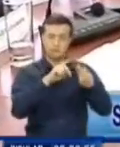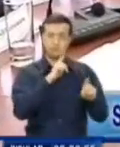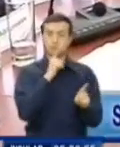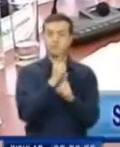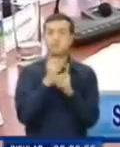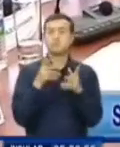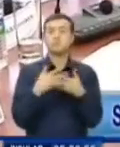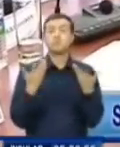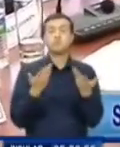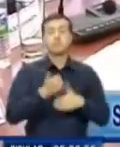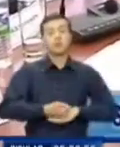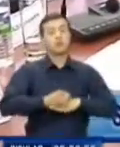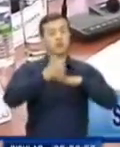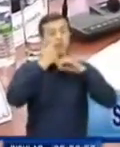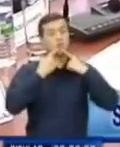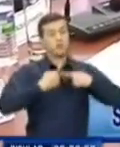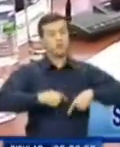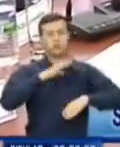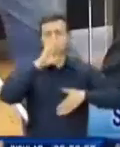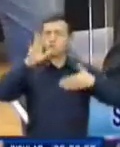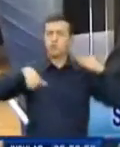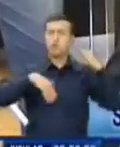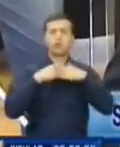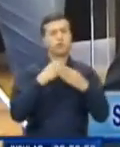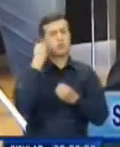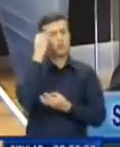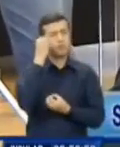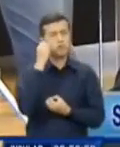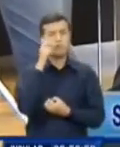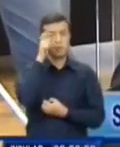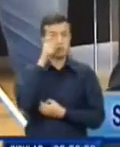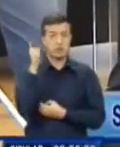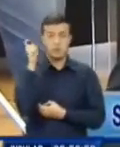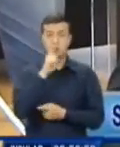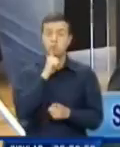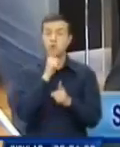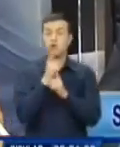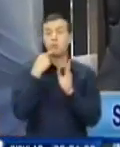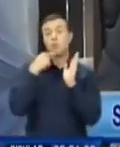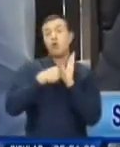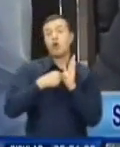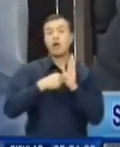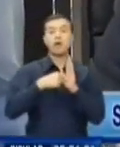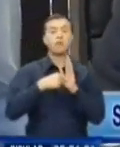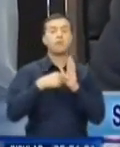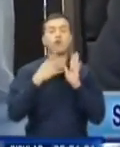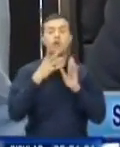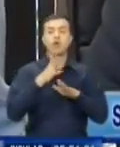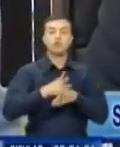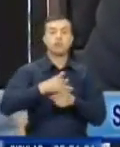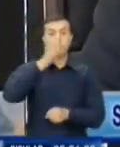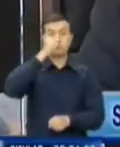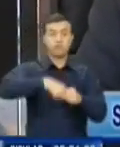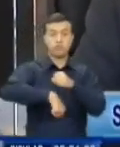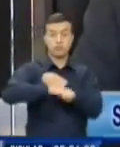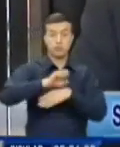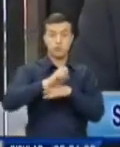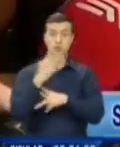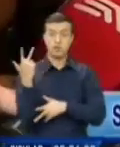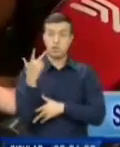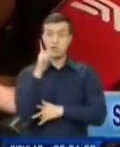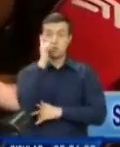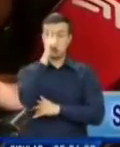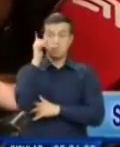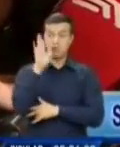lavado de activos, la autoridad afirmó que ha entregado toda la información requerida por la Fiscalía para investigar el caso en el que están involucrados tres dirigentes de la Federación Ecuatoriana de